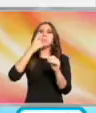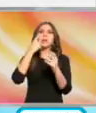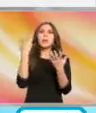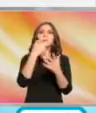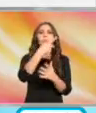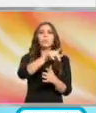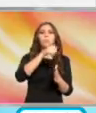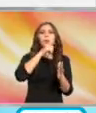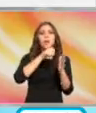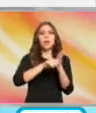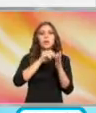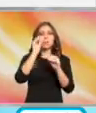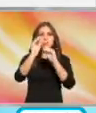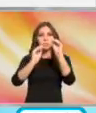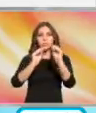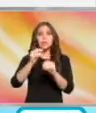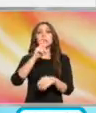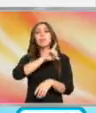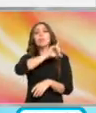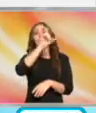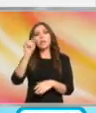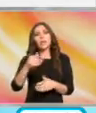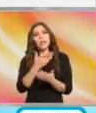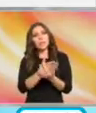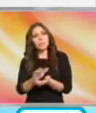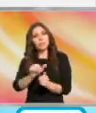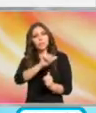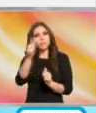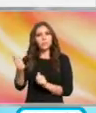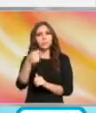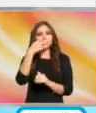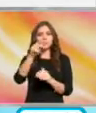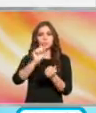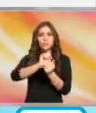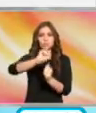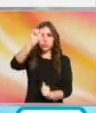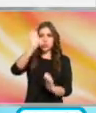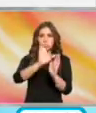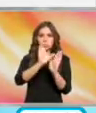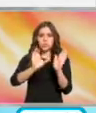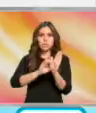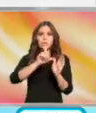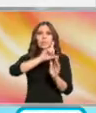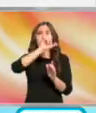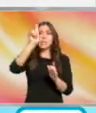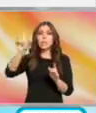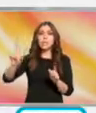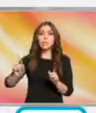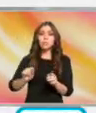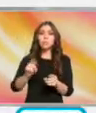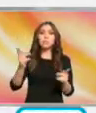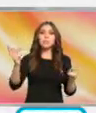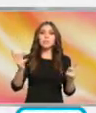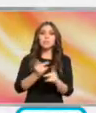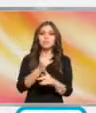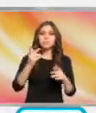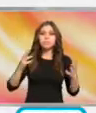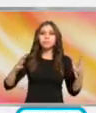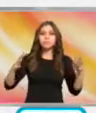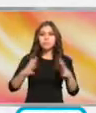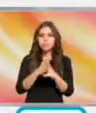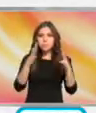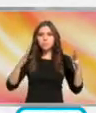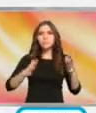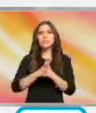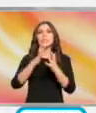esta carta de la Constitución, el signo ascendente es Tauro. Después de una guerra, después de una revolución, bueno,